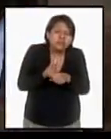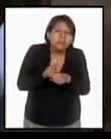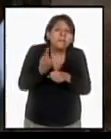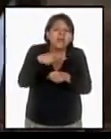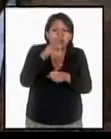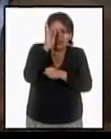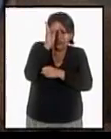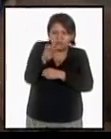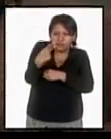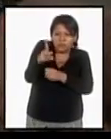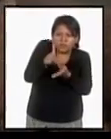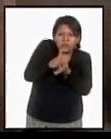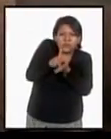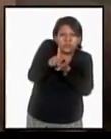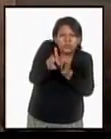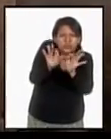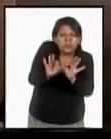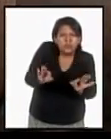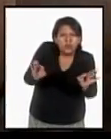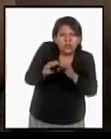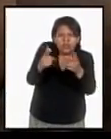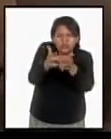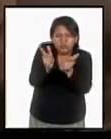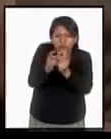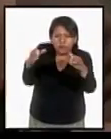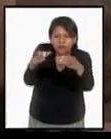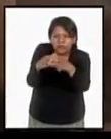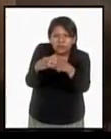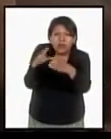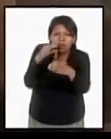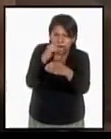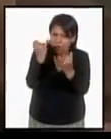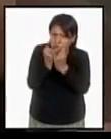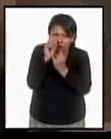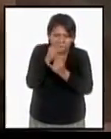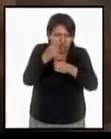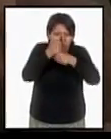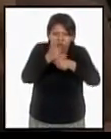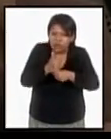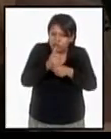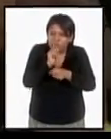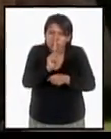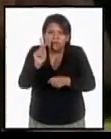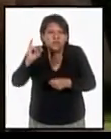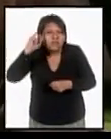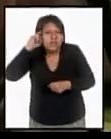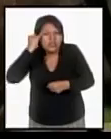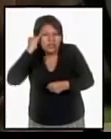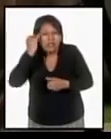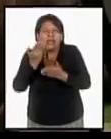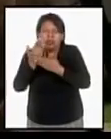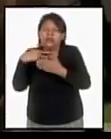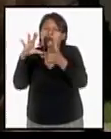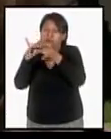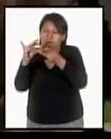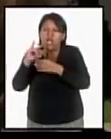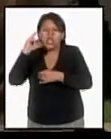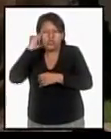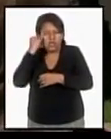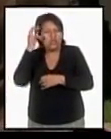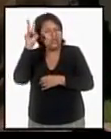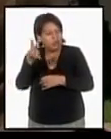derechos fundamentales de esta población que sufre, igual que los indígenas, y eso lo hemos mencionado mucho? Claro, los indígenas